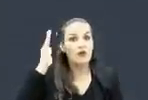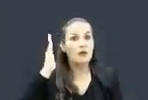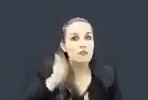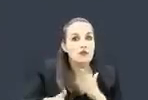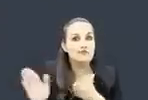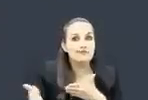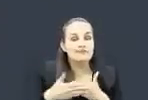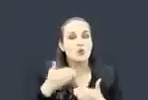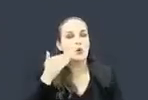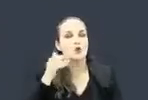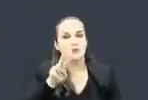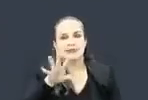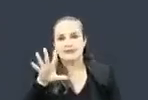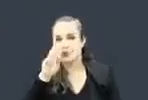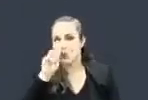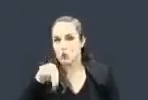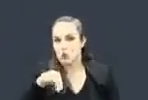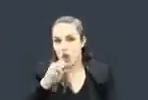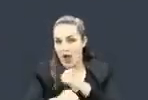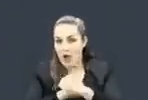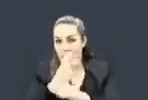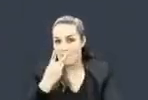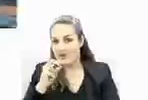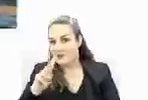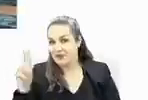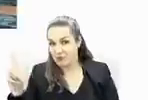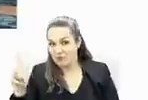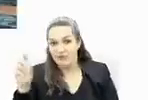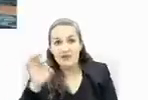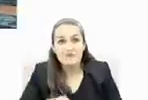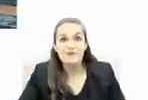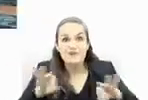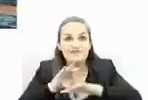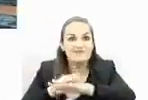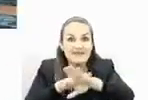el 25 de junio de 2021. Y muy importante,